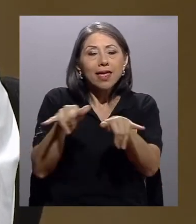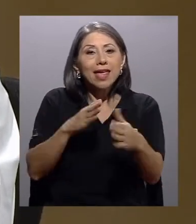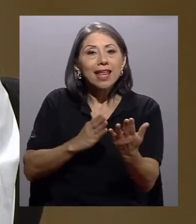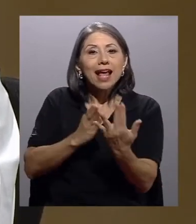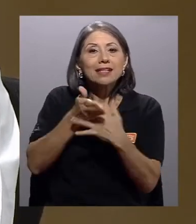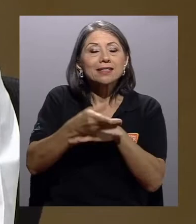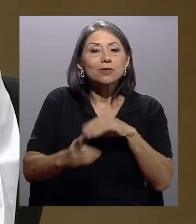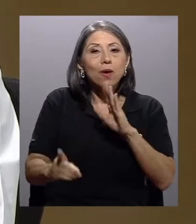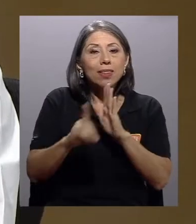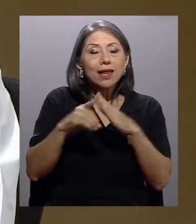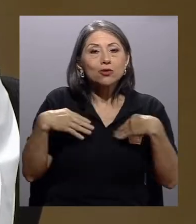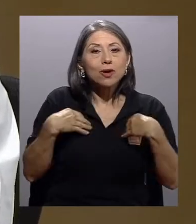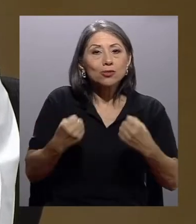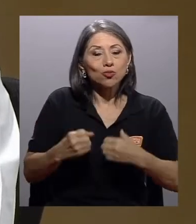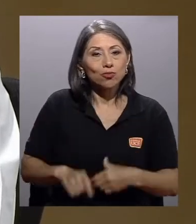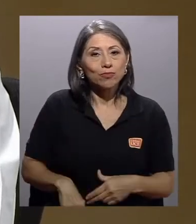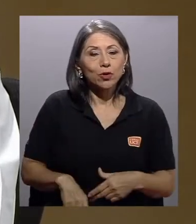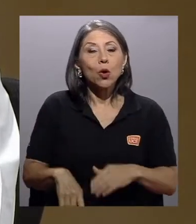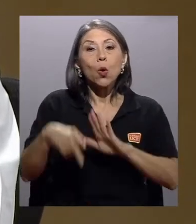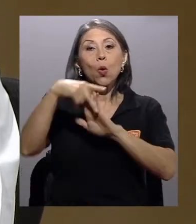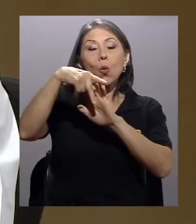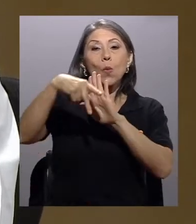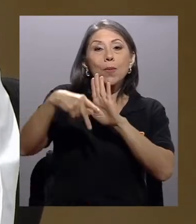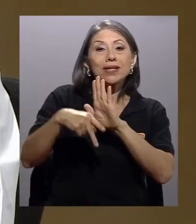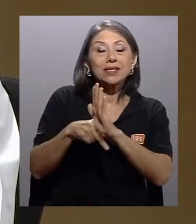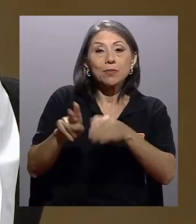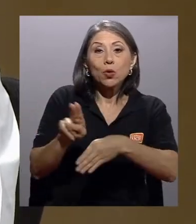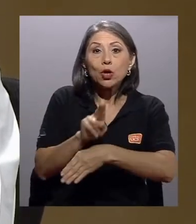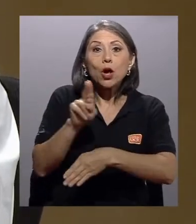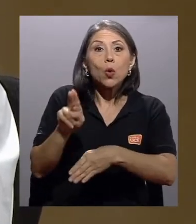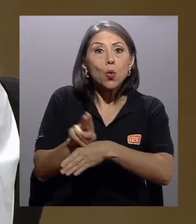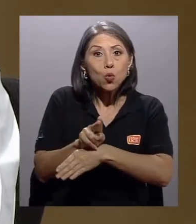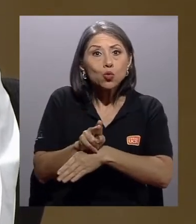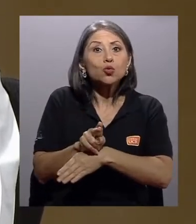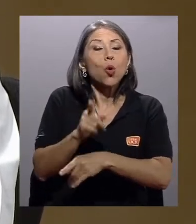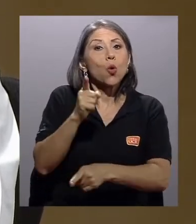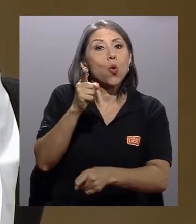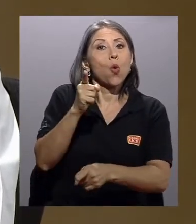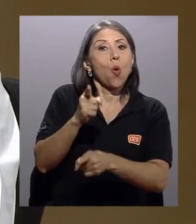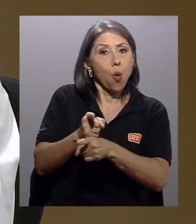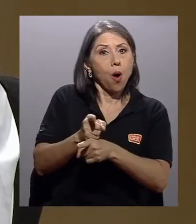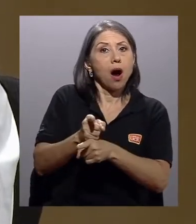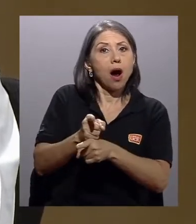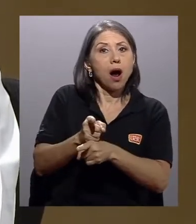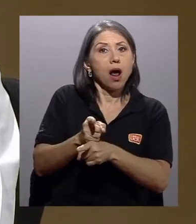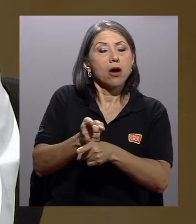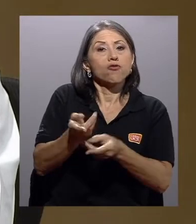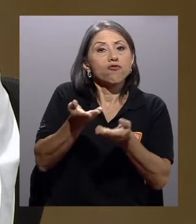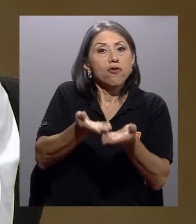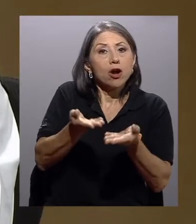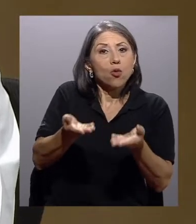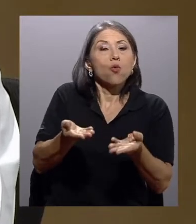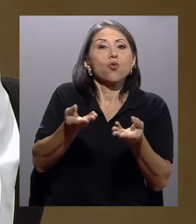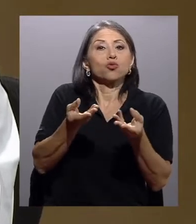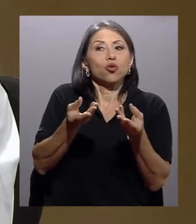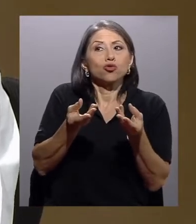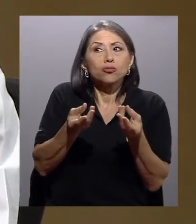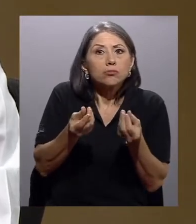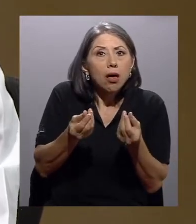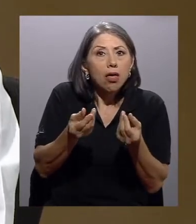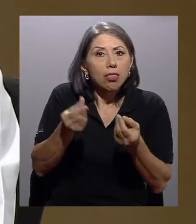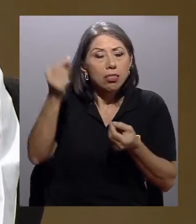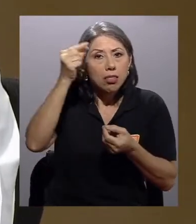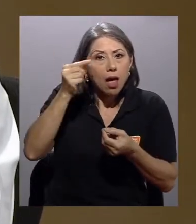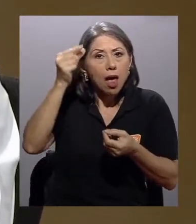salud, un principio de uso racional de los recursos con que dispone el Estado, en